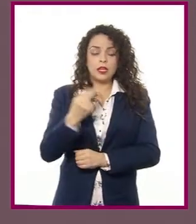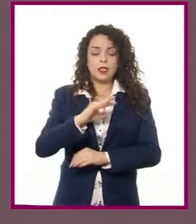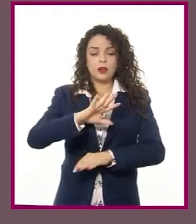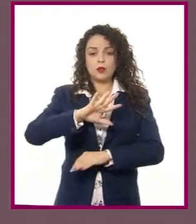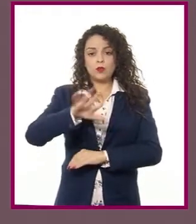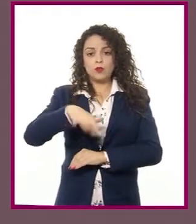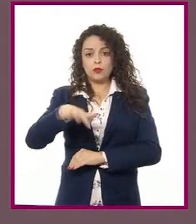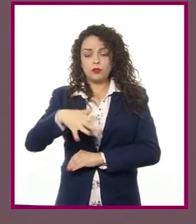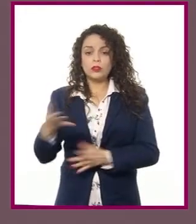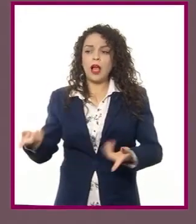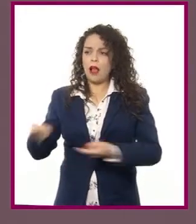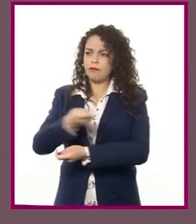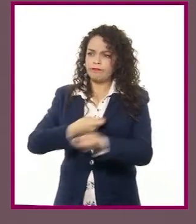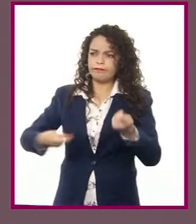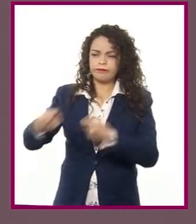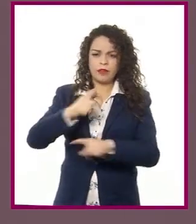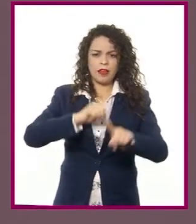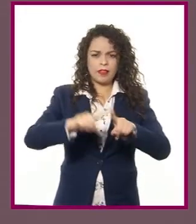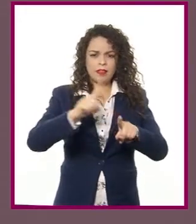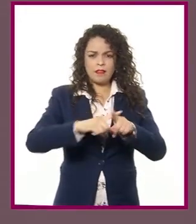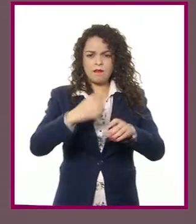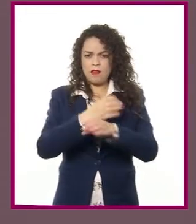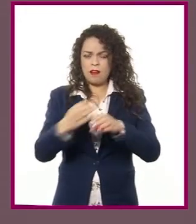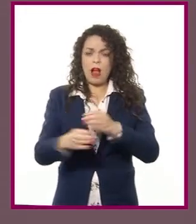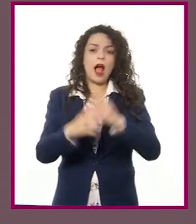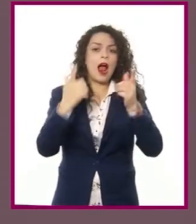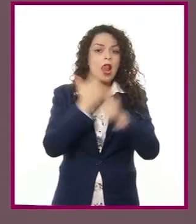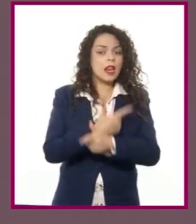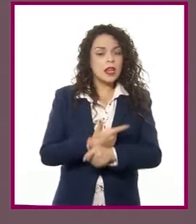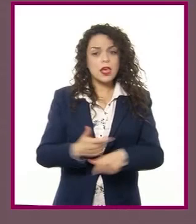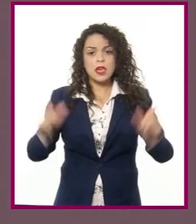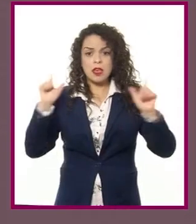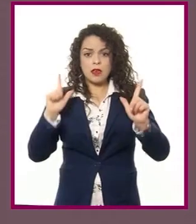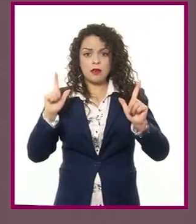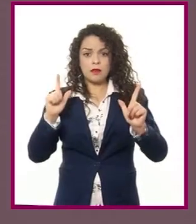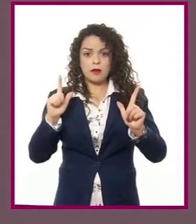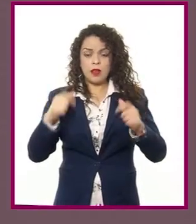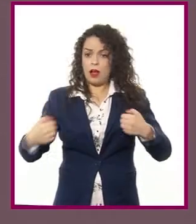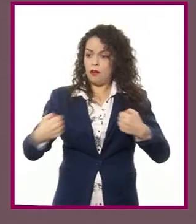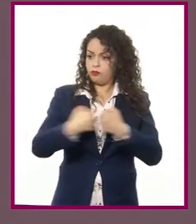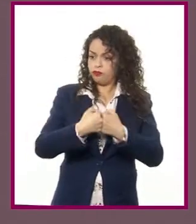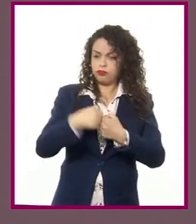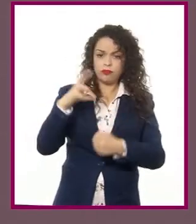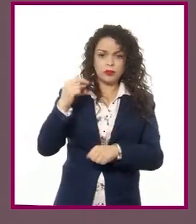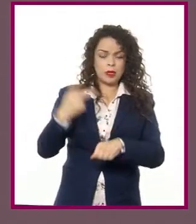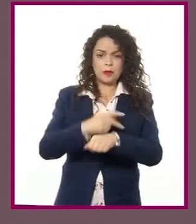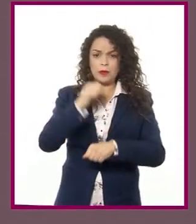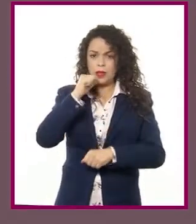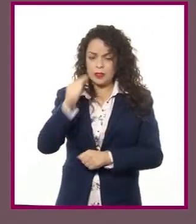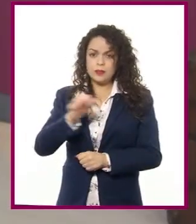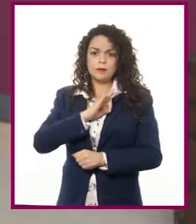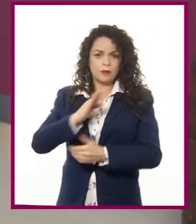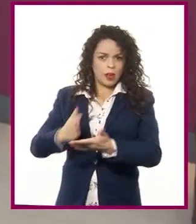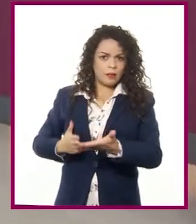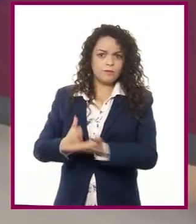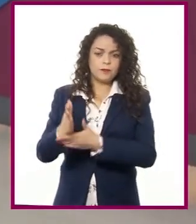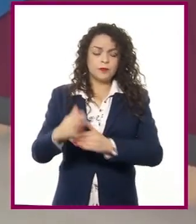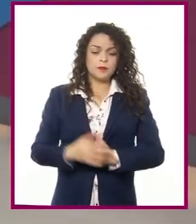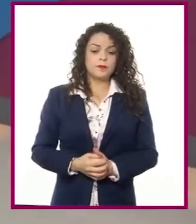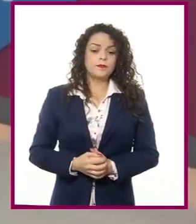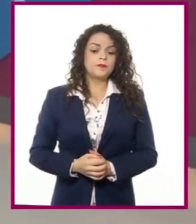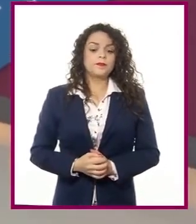intercambio de todo tipo de cosas estuviera libre y por encima de los límites de las fronteras que separan a los países.